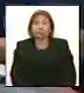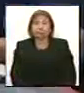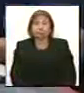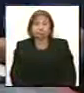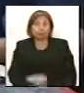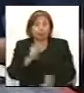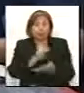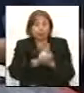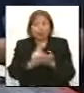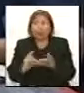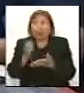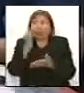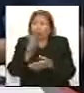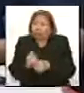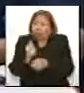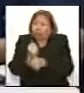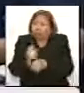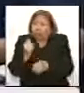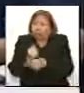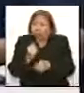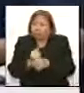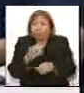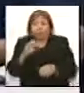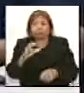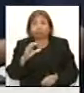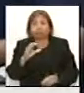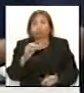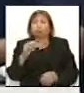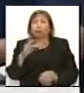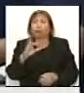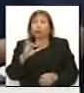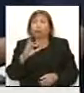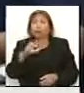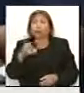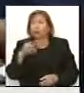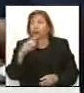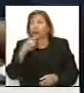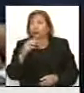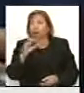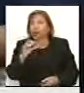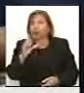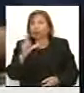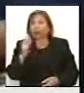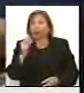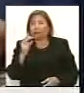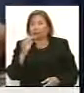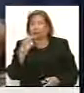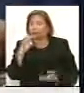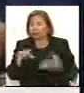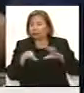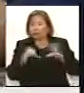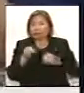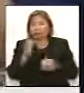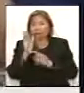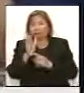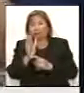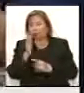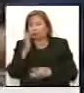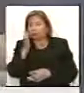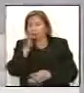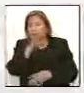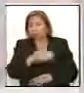Una semana intensa de trabajo viene desarrollando la congresista de Fuerza Popular, Gladys Andrade, en el marco de sus actividades de